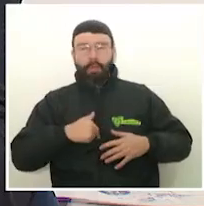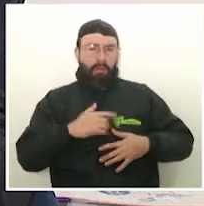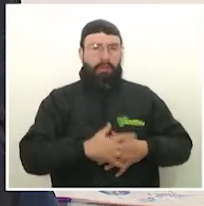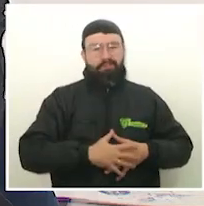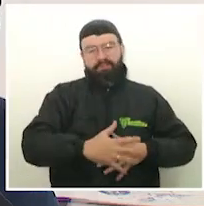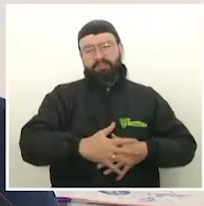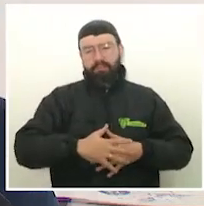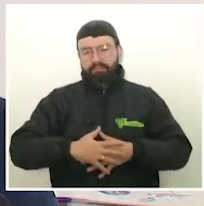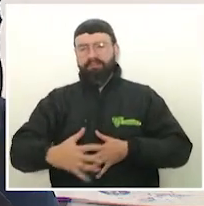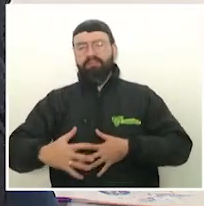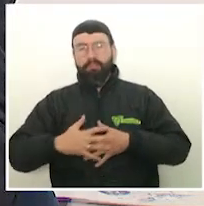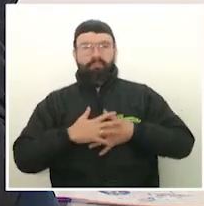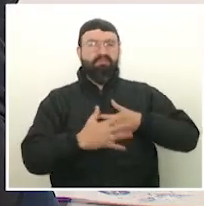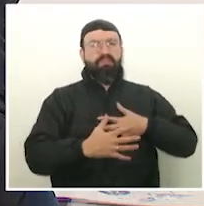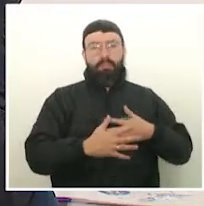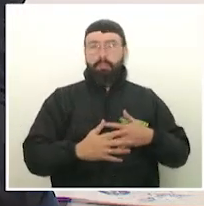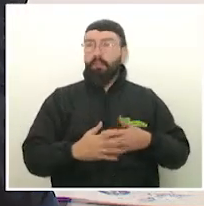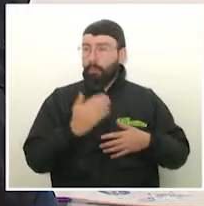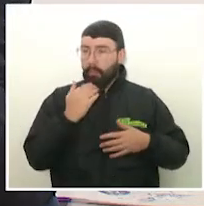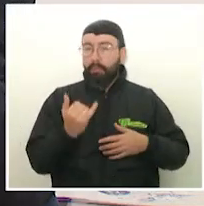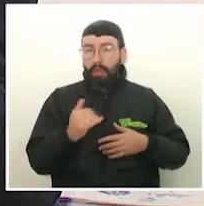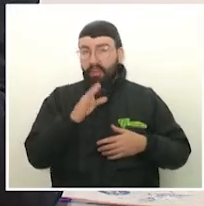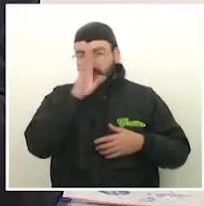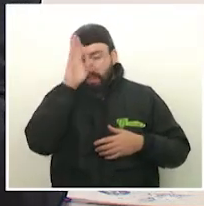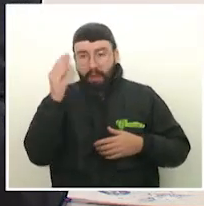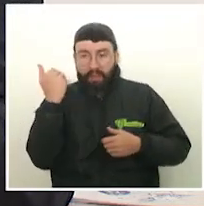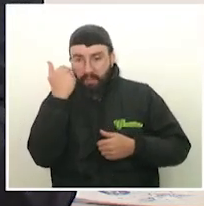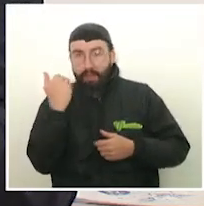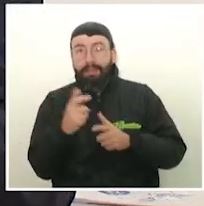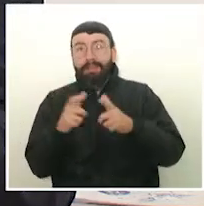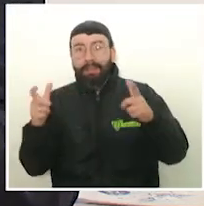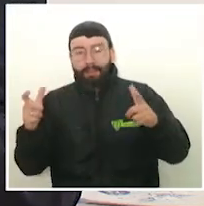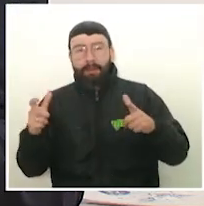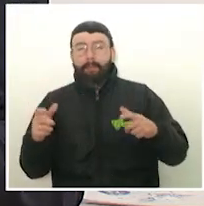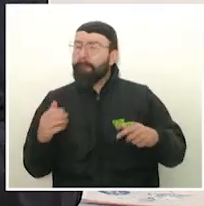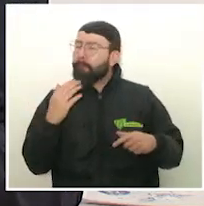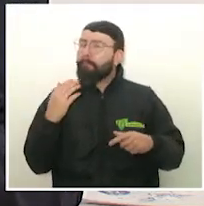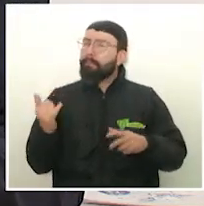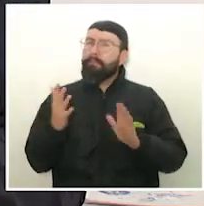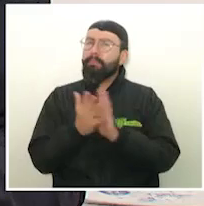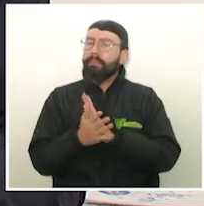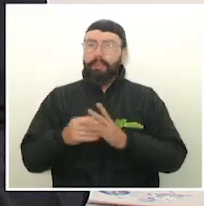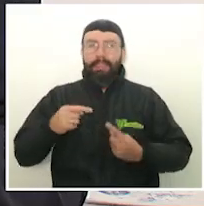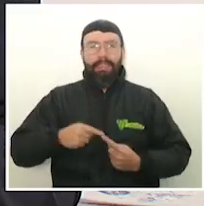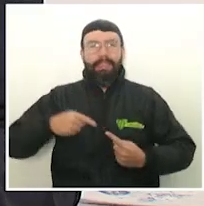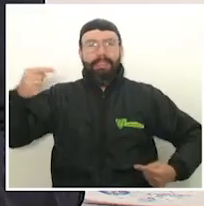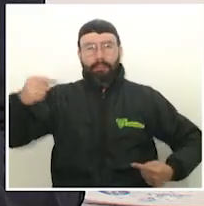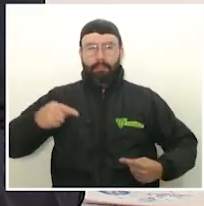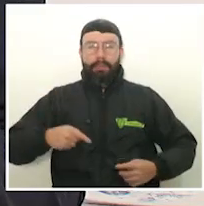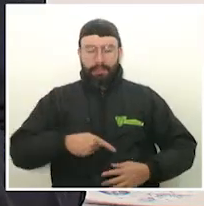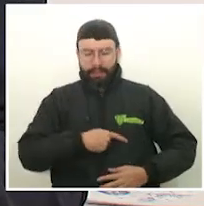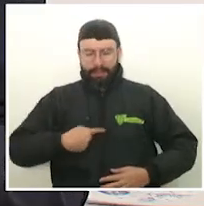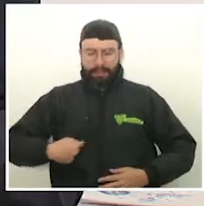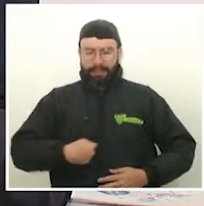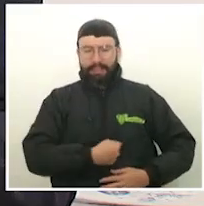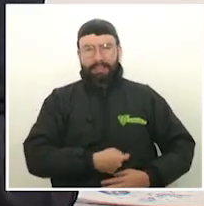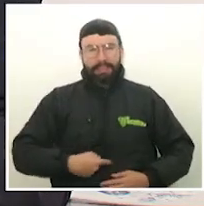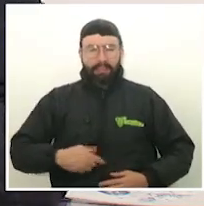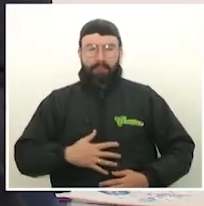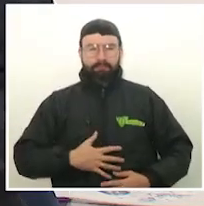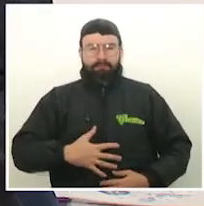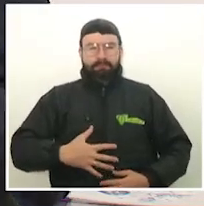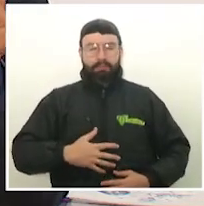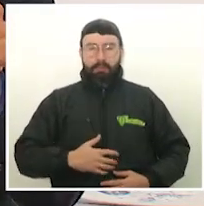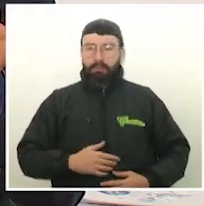que cada vez son más frecuentes, miren. Cada más estamos hablando del síndrome del intestino irritable. Entonces, ¿qué es eso?